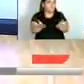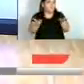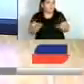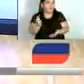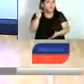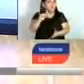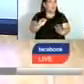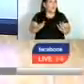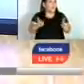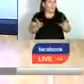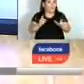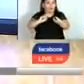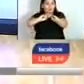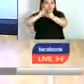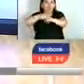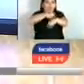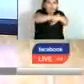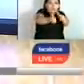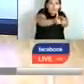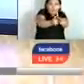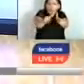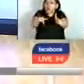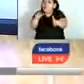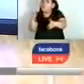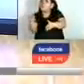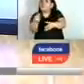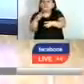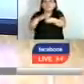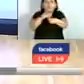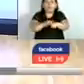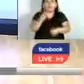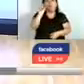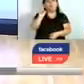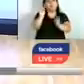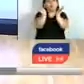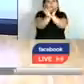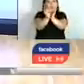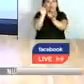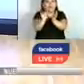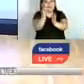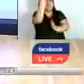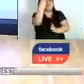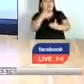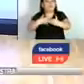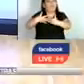ocurrido y de cómo se va a transformar la Asamblea Legislativa a partir del 1 de mayo, que es cuando van a tomar